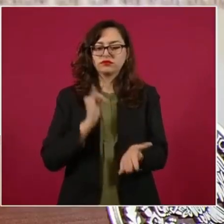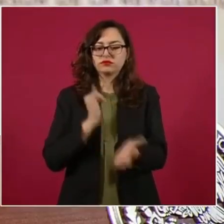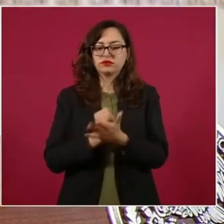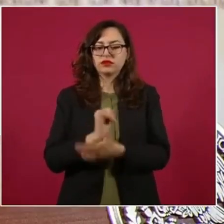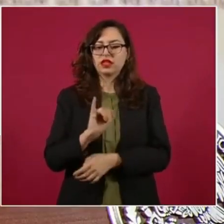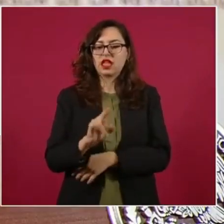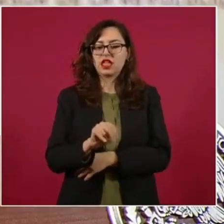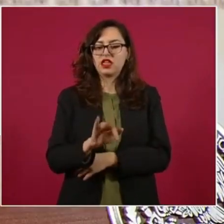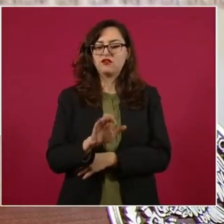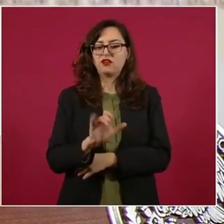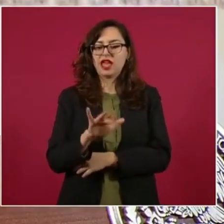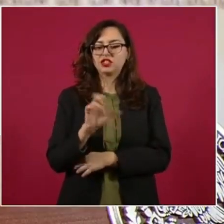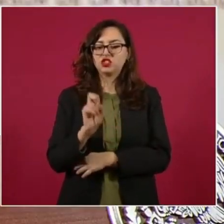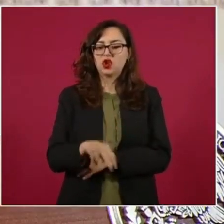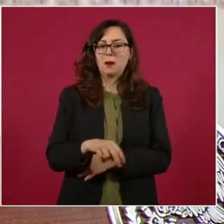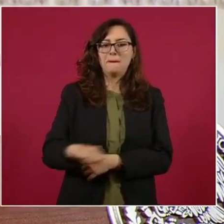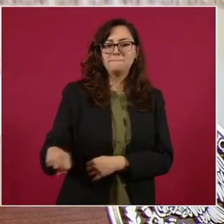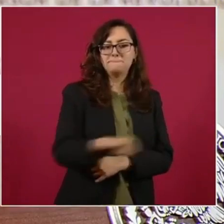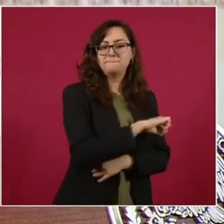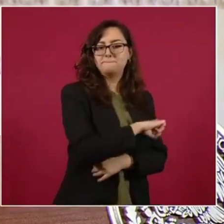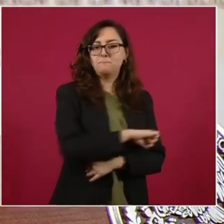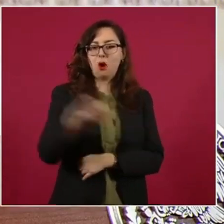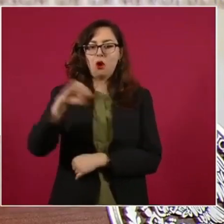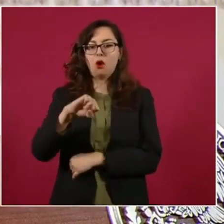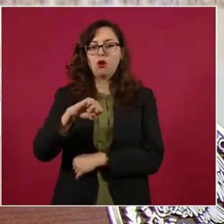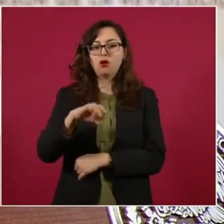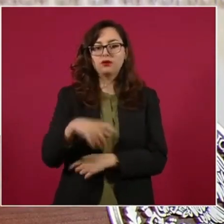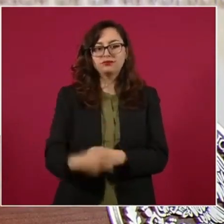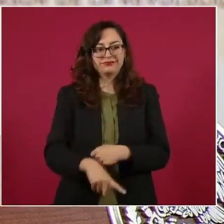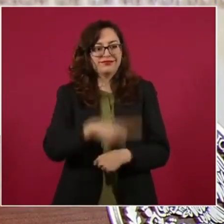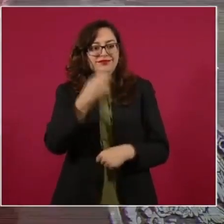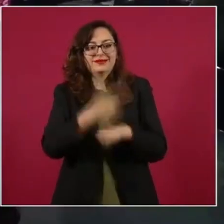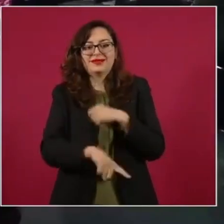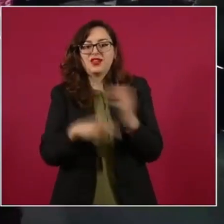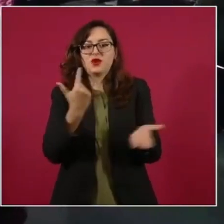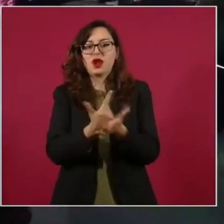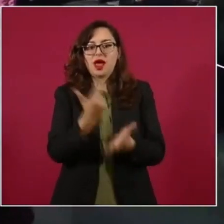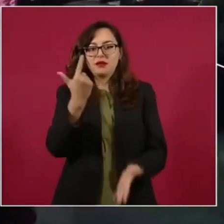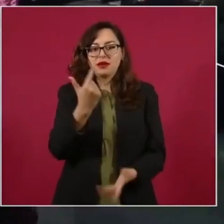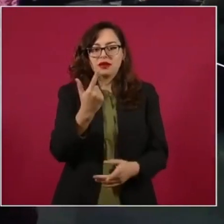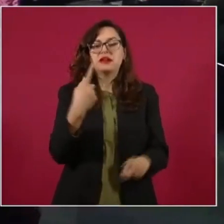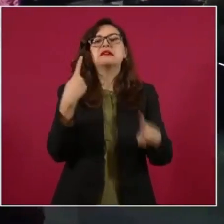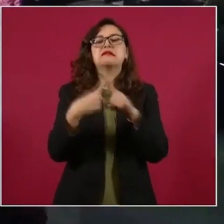que se produjo fundamentalmente por esa guerra.